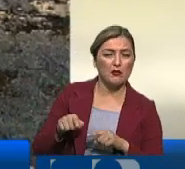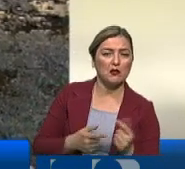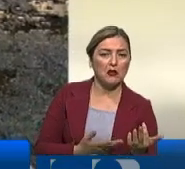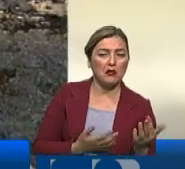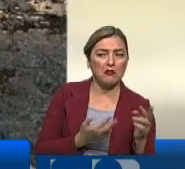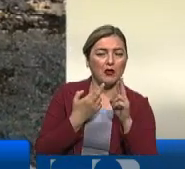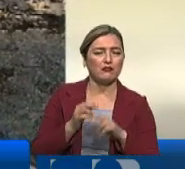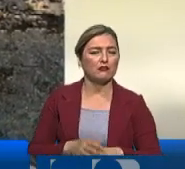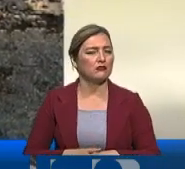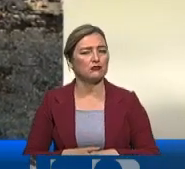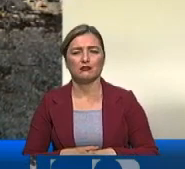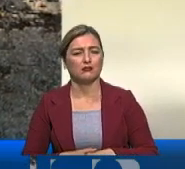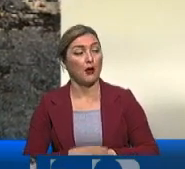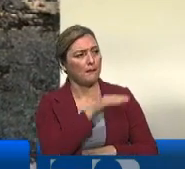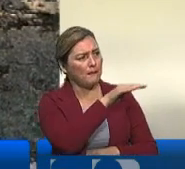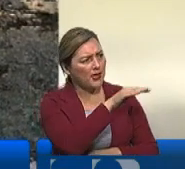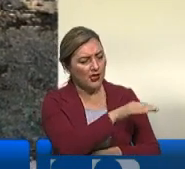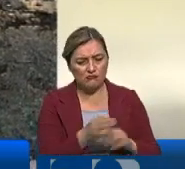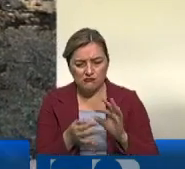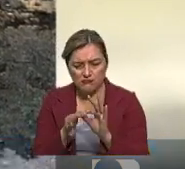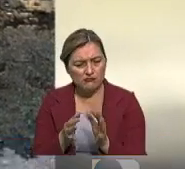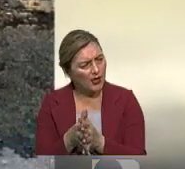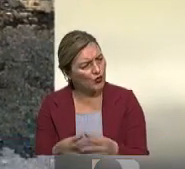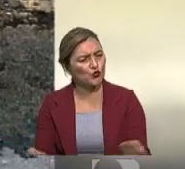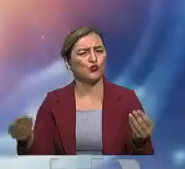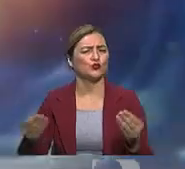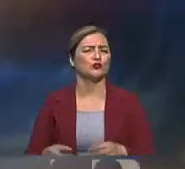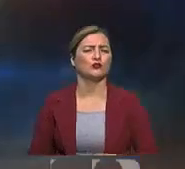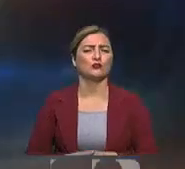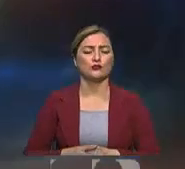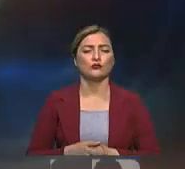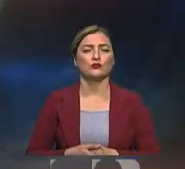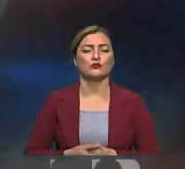tienen respuesta. Solicitan a la entidad el arreglo definitivo de esta tubería.